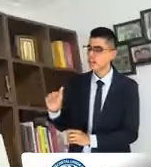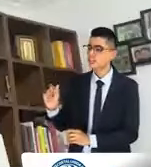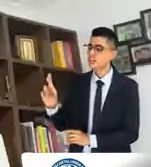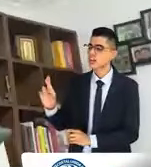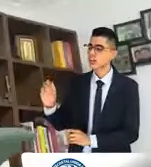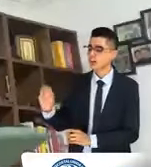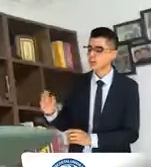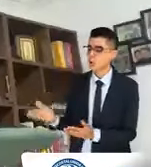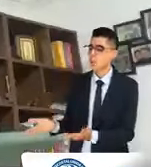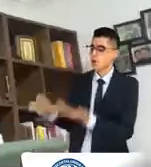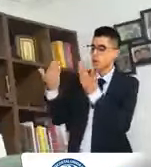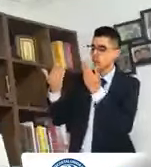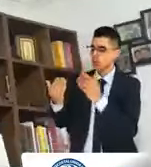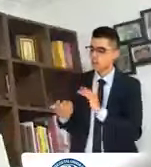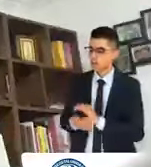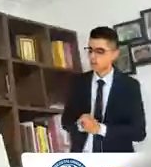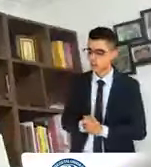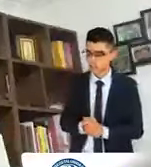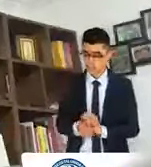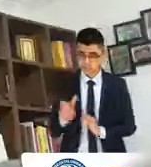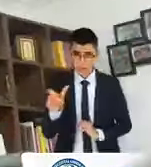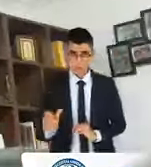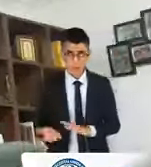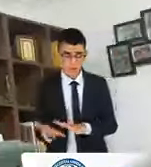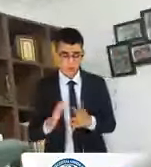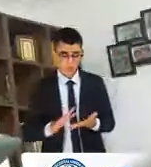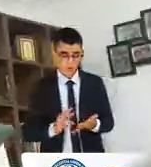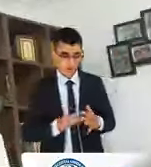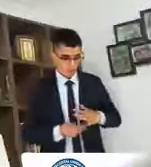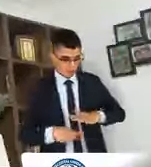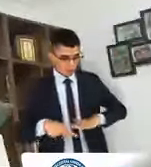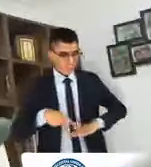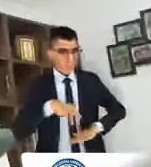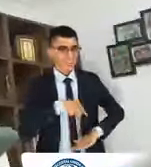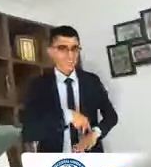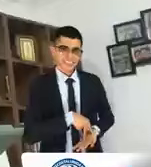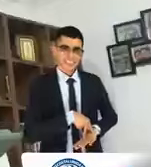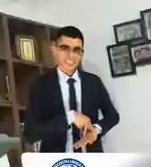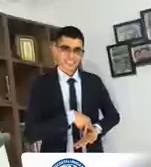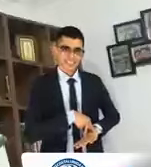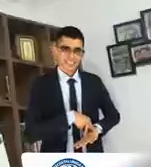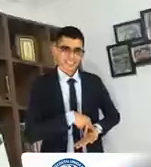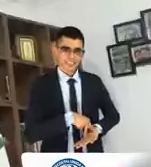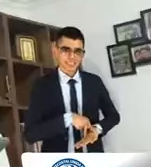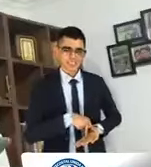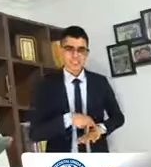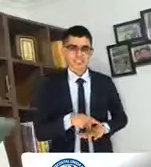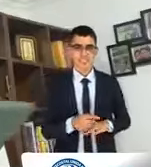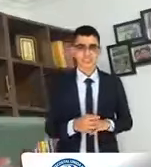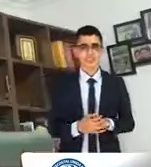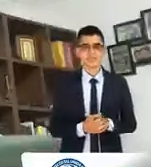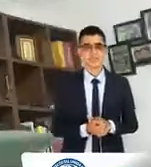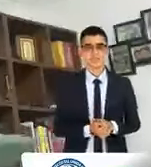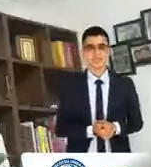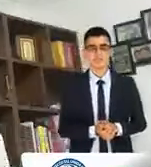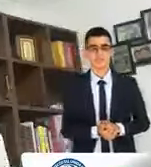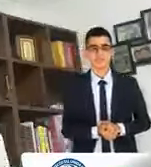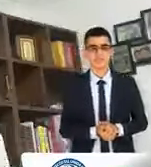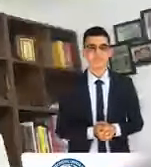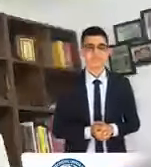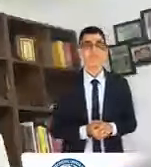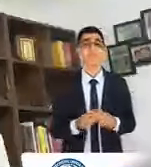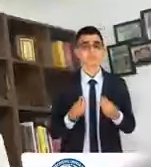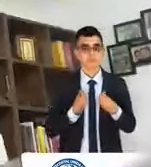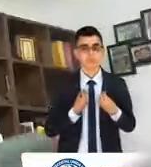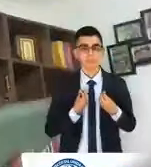Y el muerto salió envuelto en sábanas, flotando en el aire, vivo.